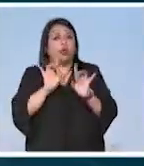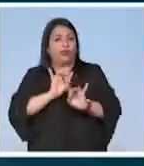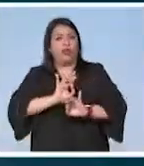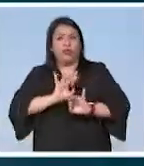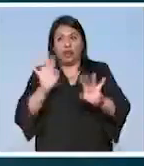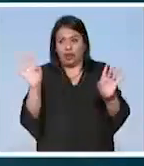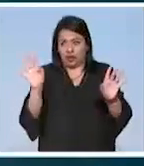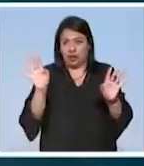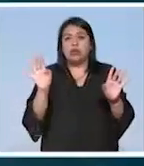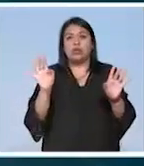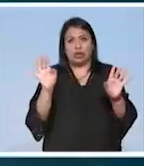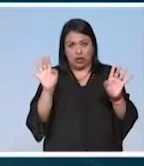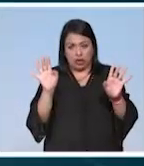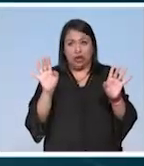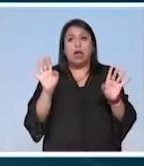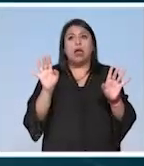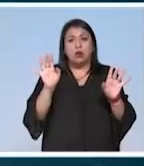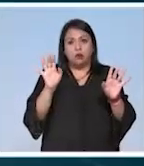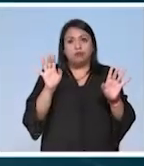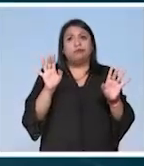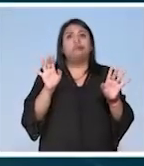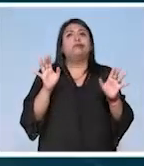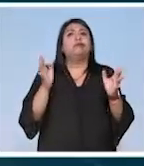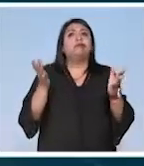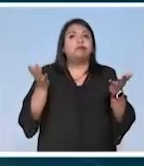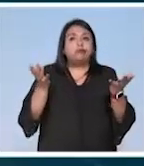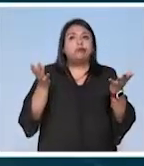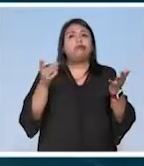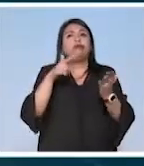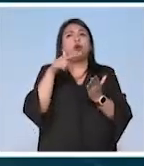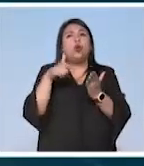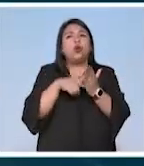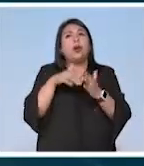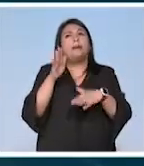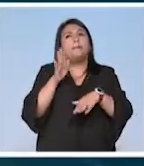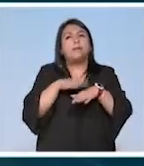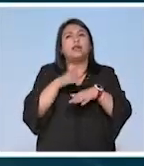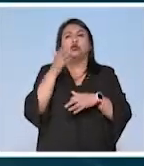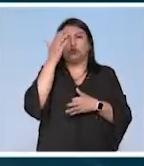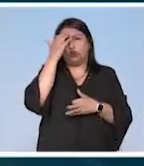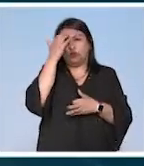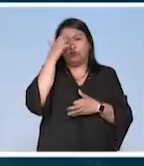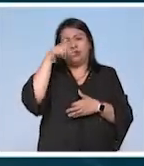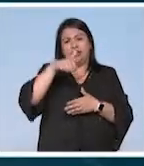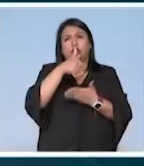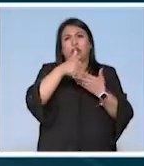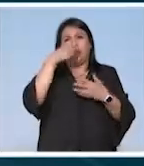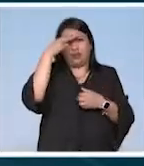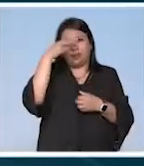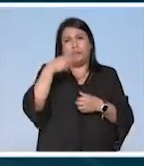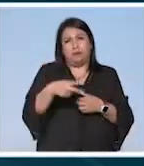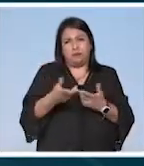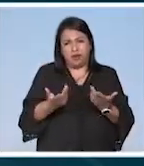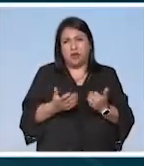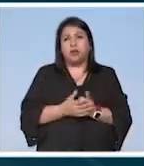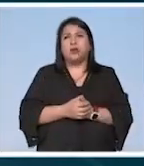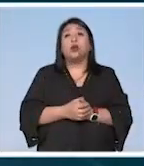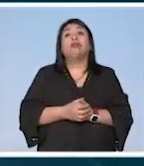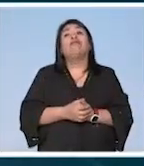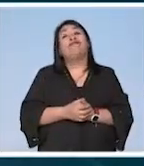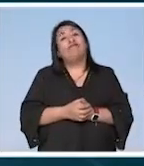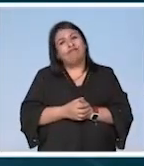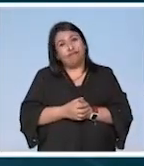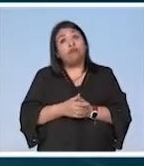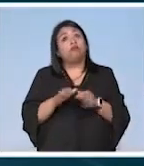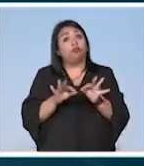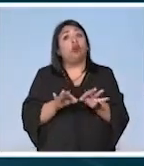delicada porque es, por ser una de las zonas más conocidas dentro de la Ciudad de México. A pesar